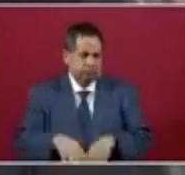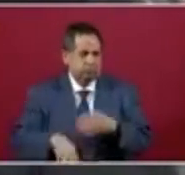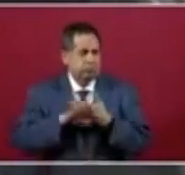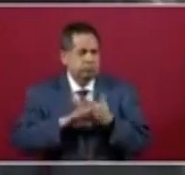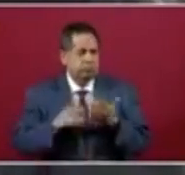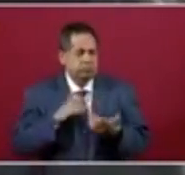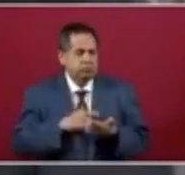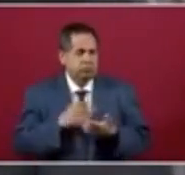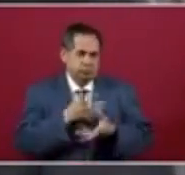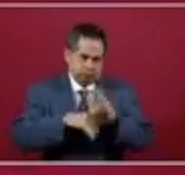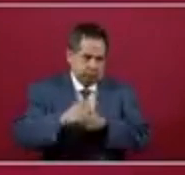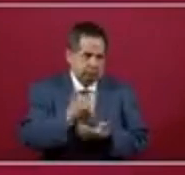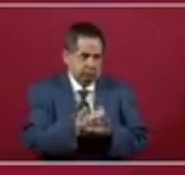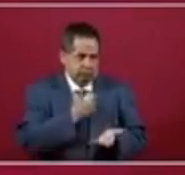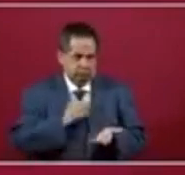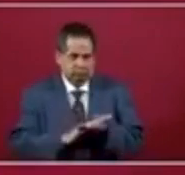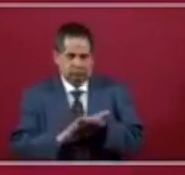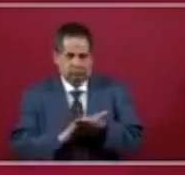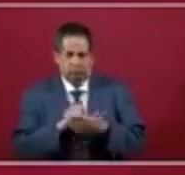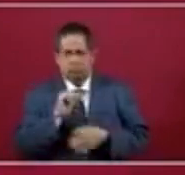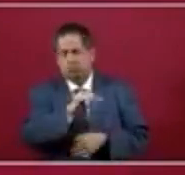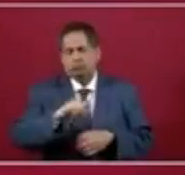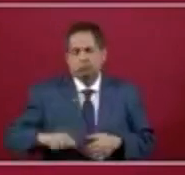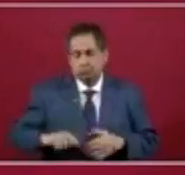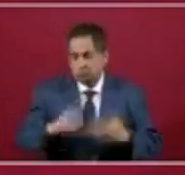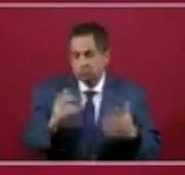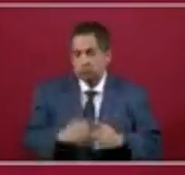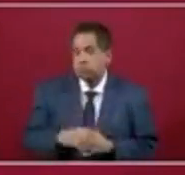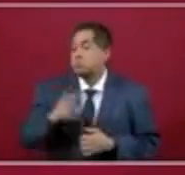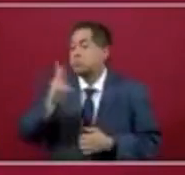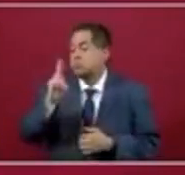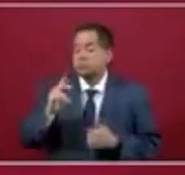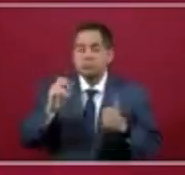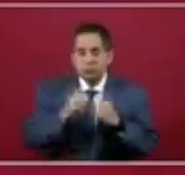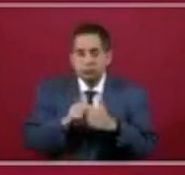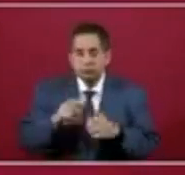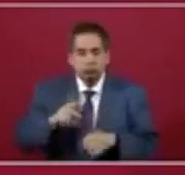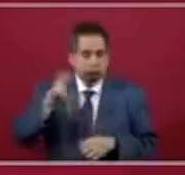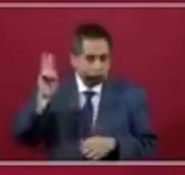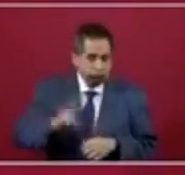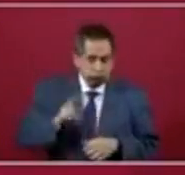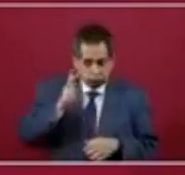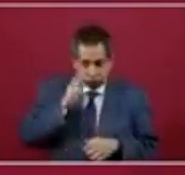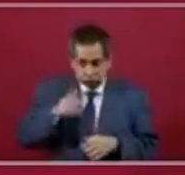exigir indemnizaciones al Estado, siempre y cuando existan